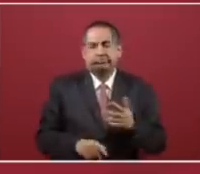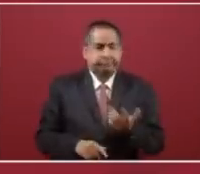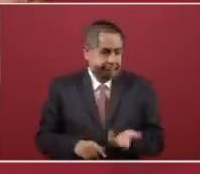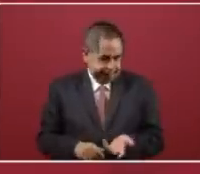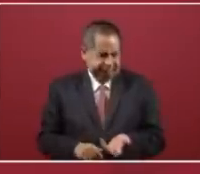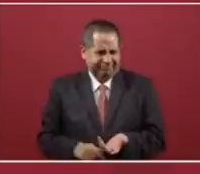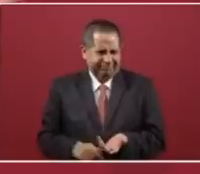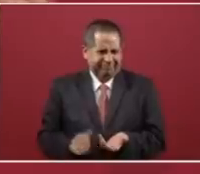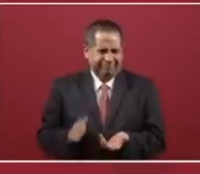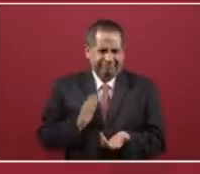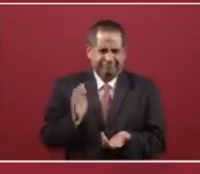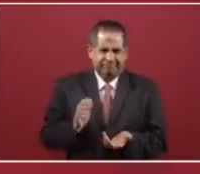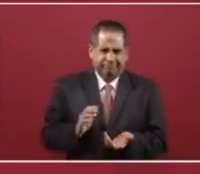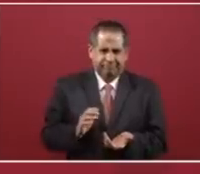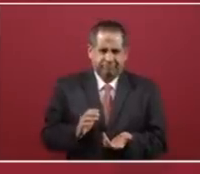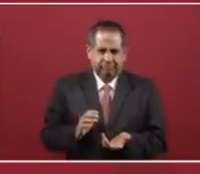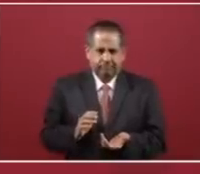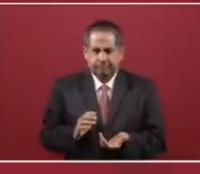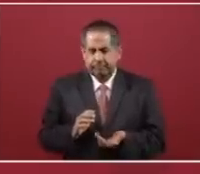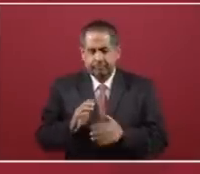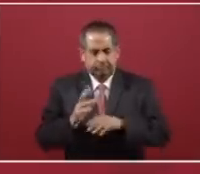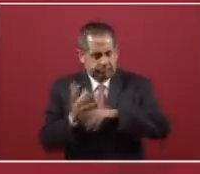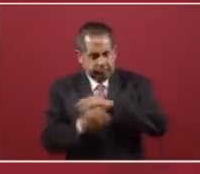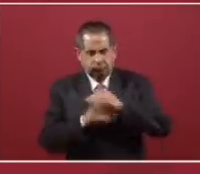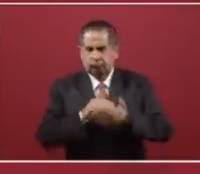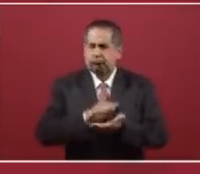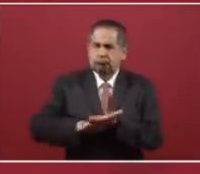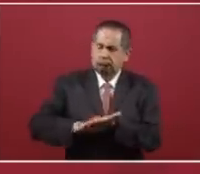entonces eso es una reivindicación pública